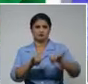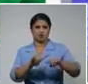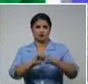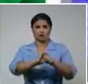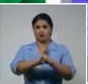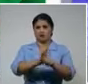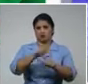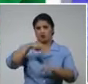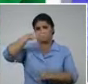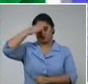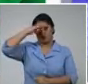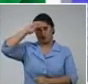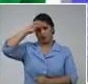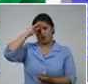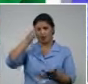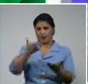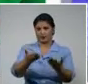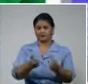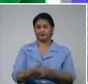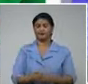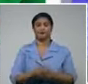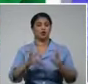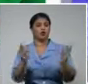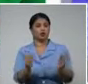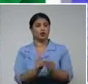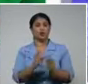establecido. Estamos hablando de 8 importados.